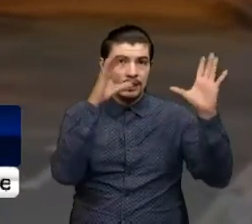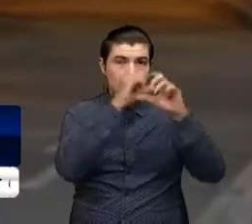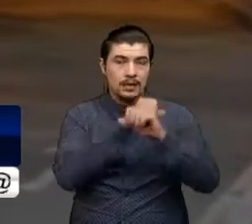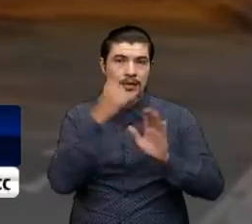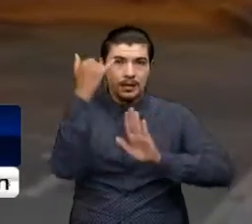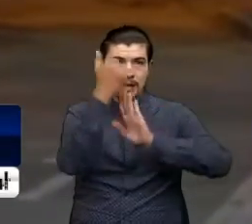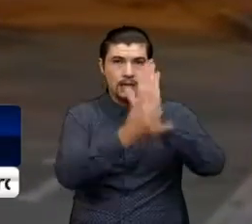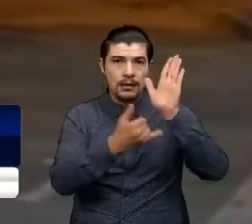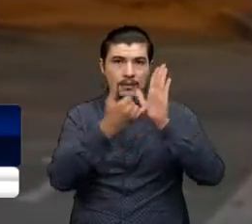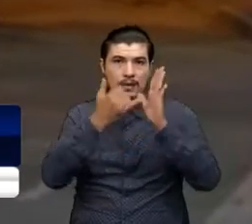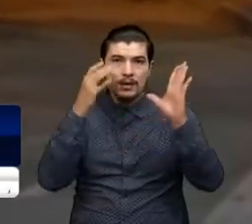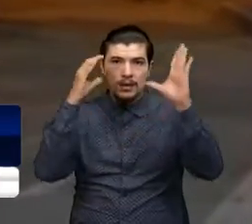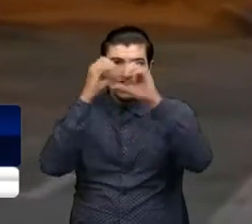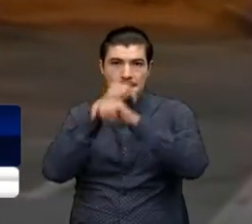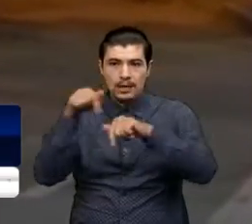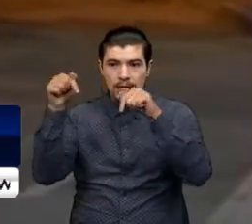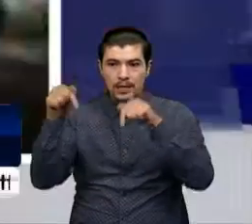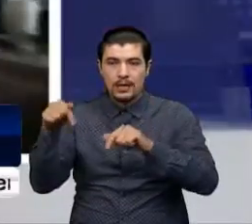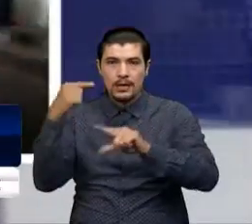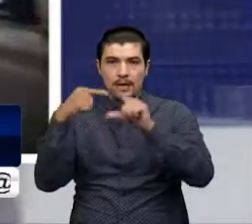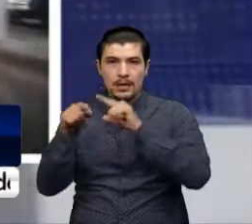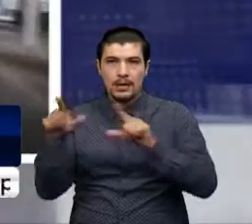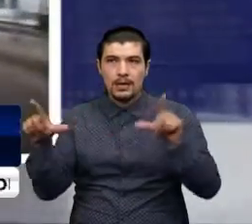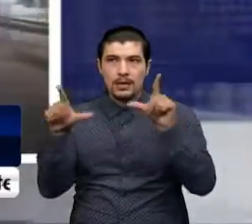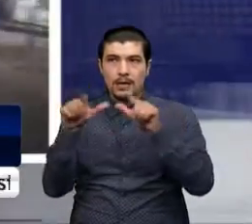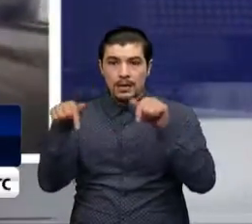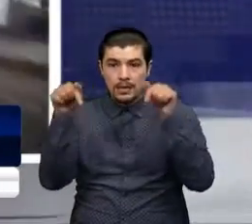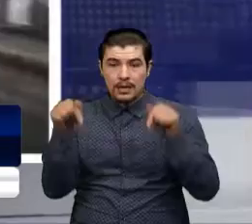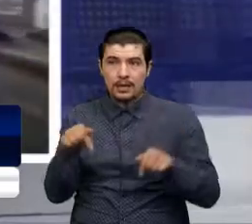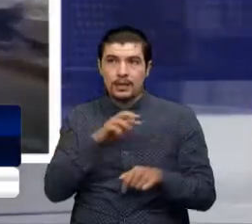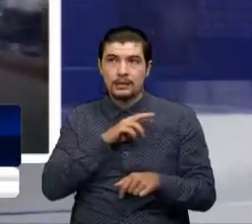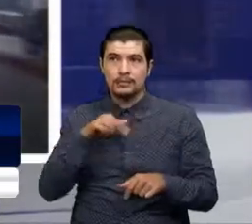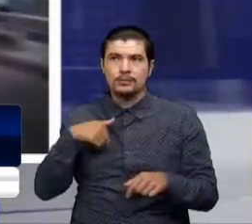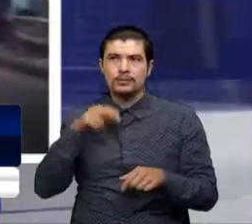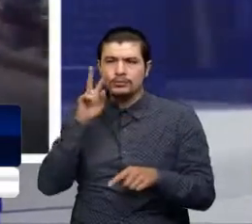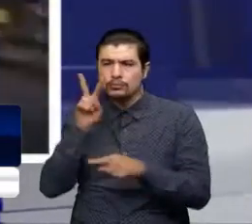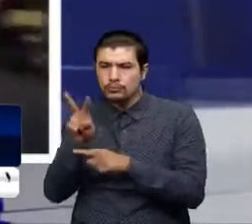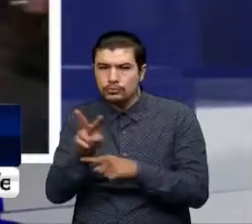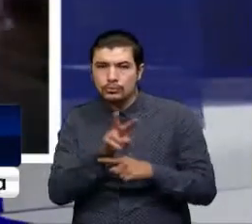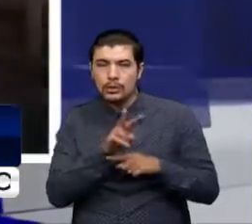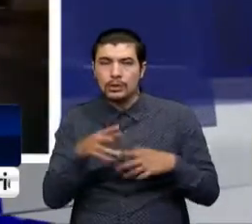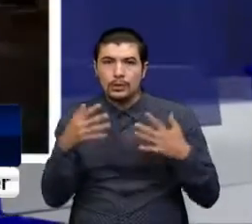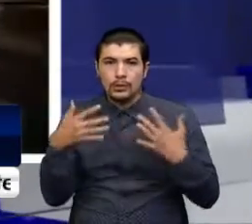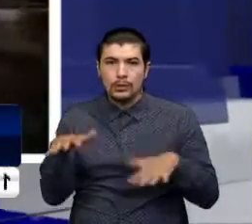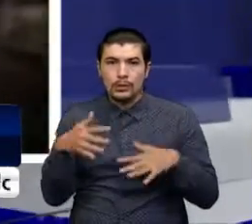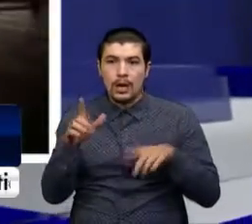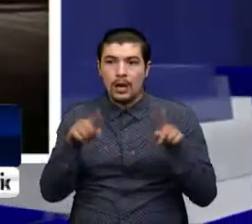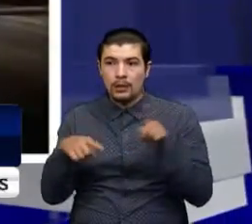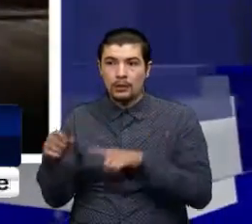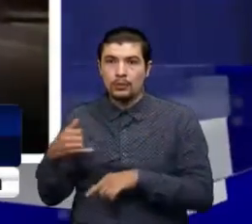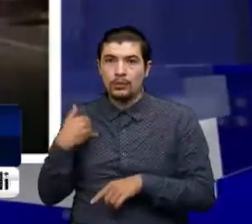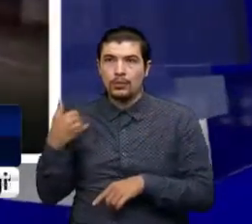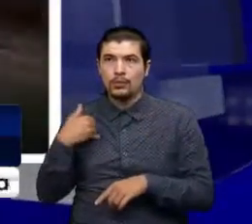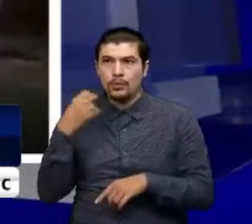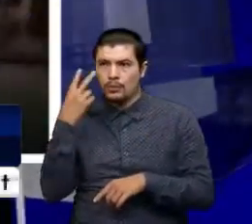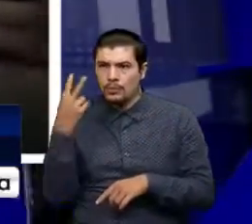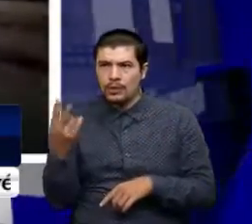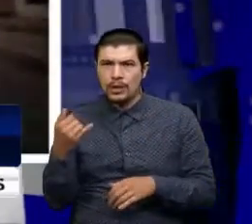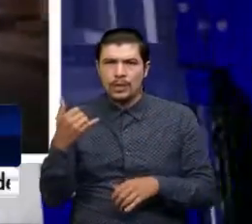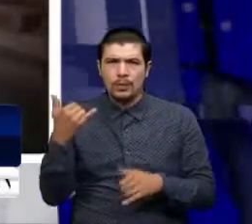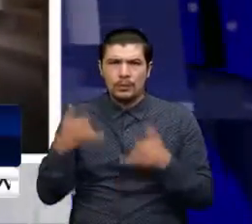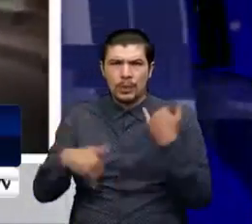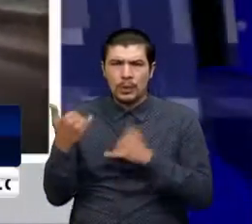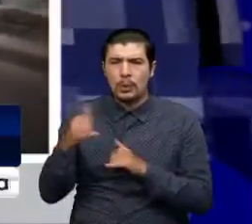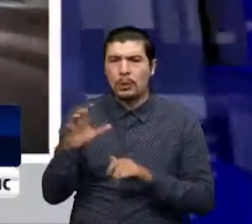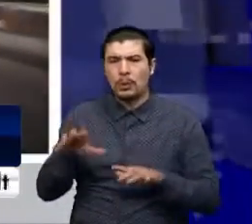noche enviada por nuestros televidentes. Aquí observamos la imprudencia de unos menores de edad, quienes ven como juego